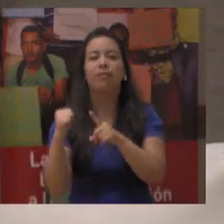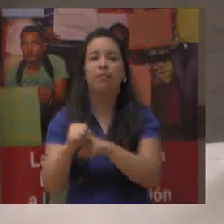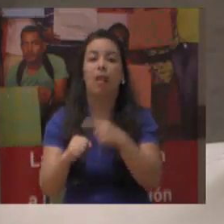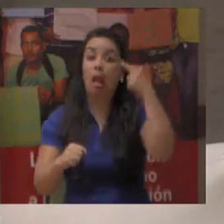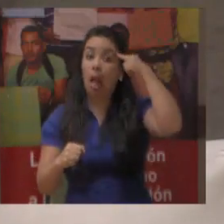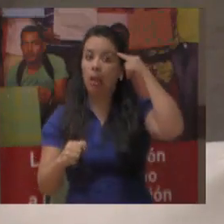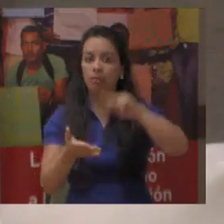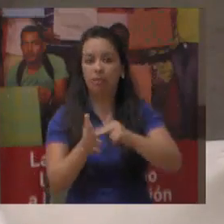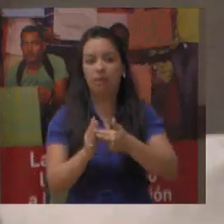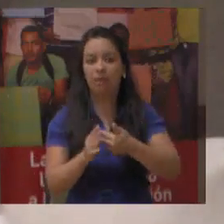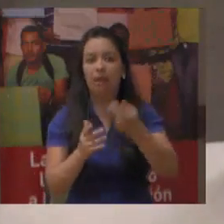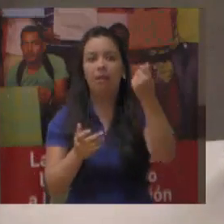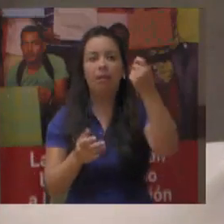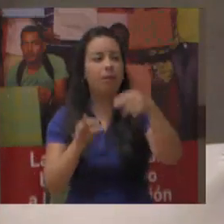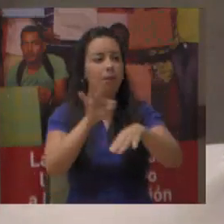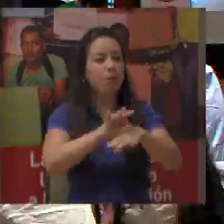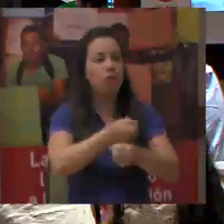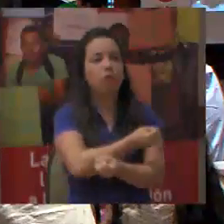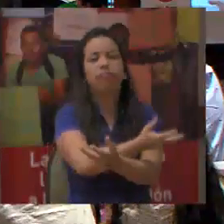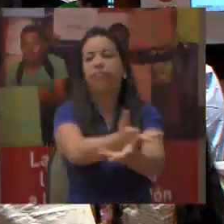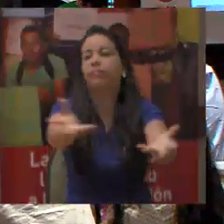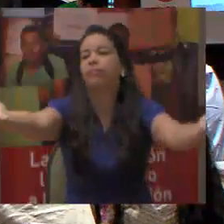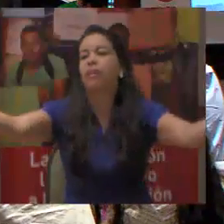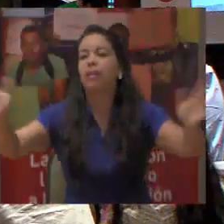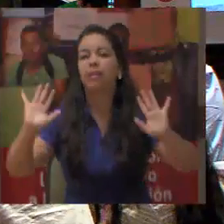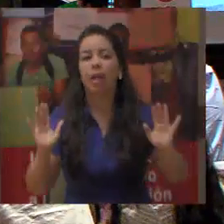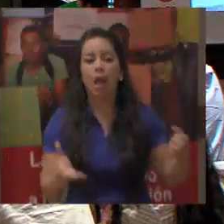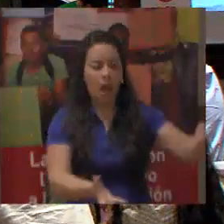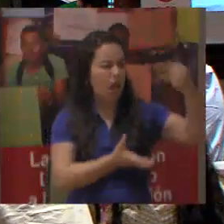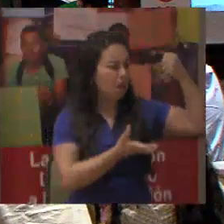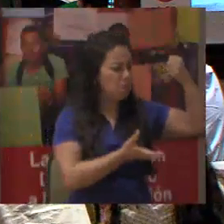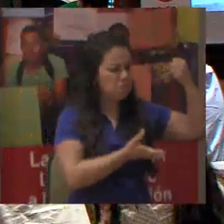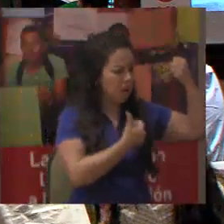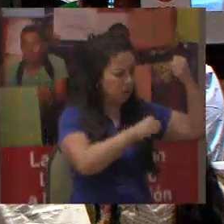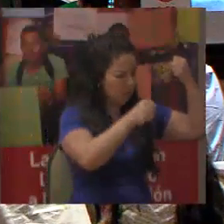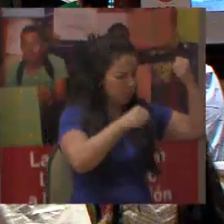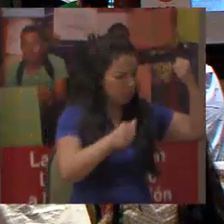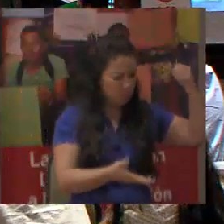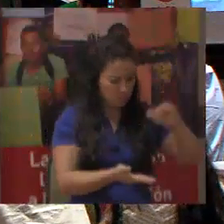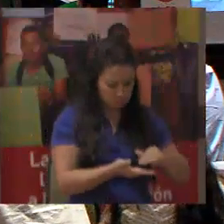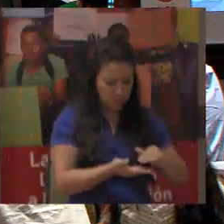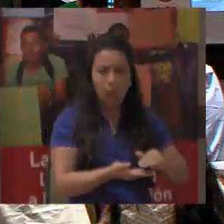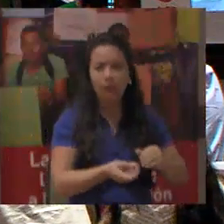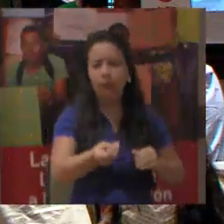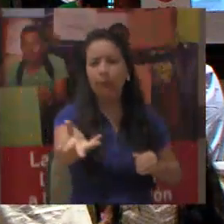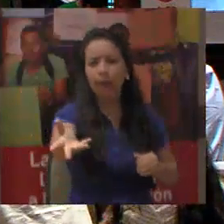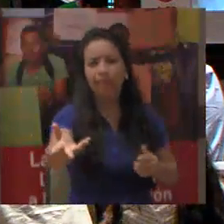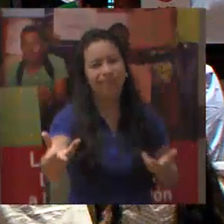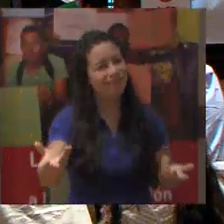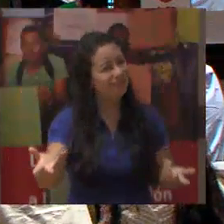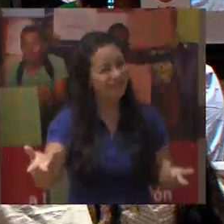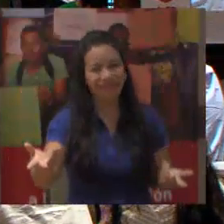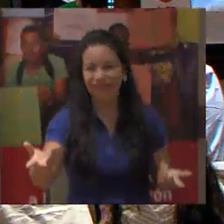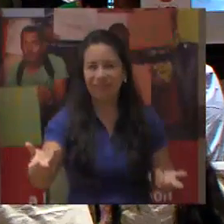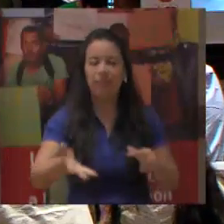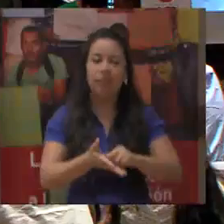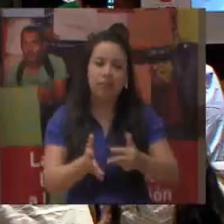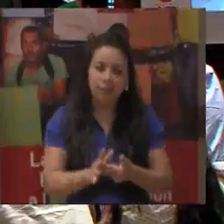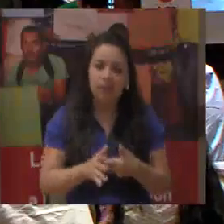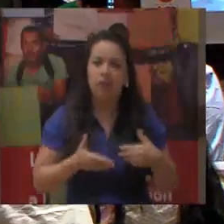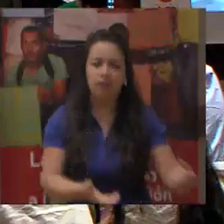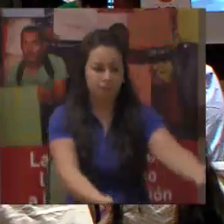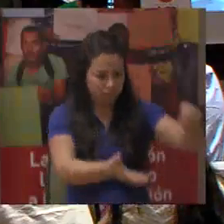lo asociamos a una fundación donde repartimos lo que nos sobra. Pero no donde nosotros lo